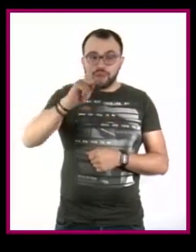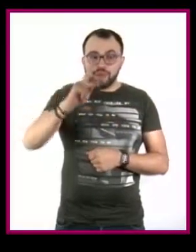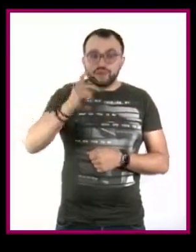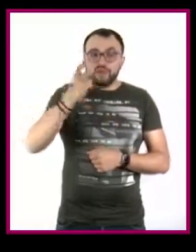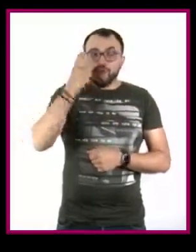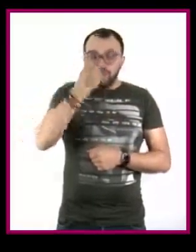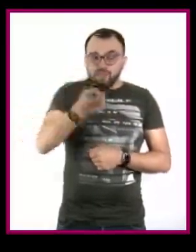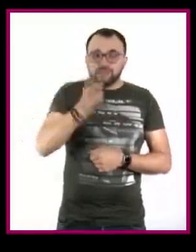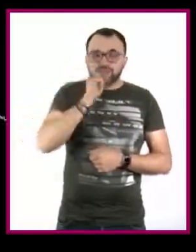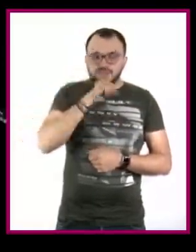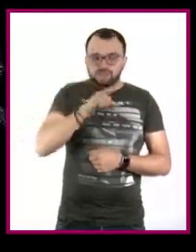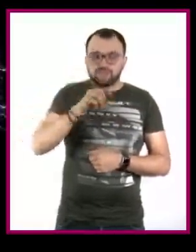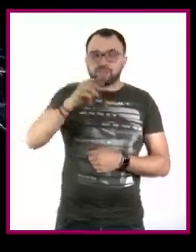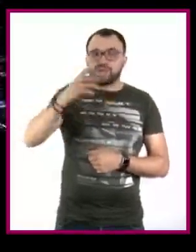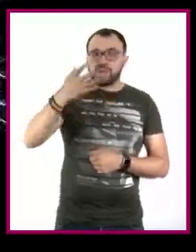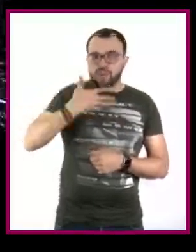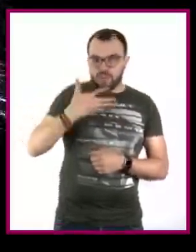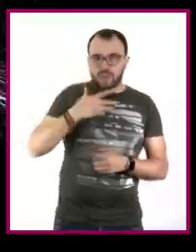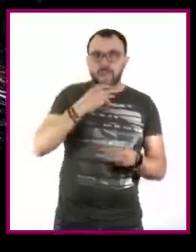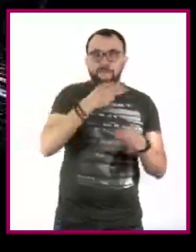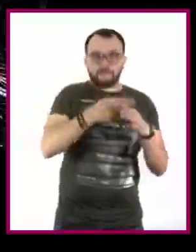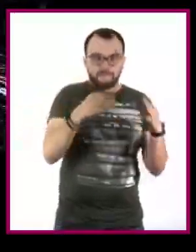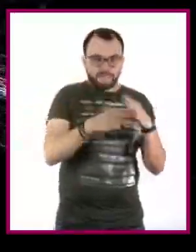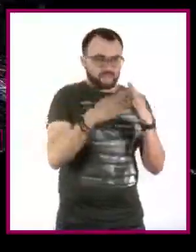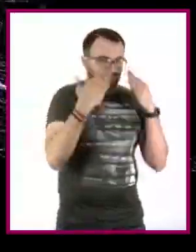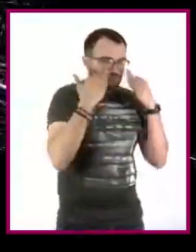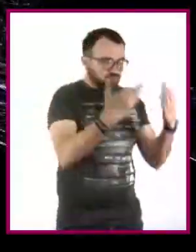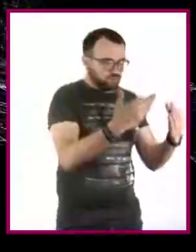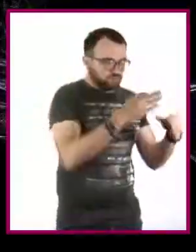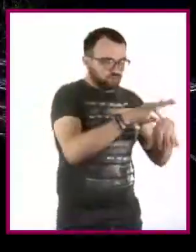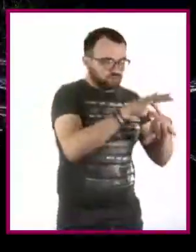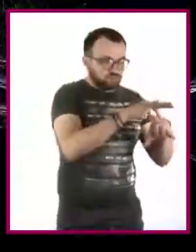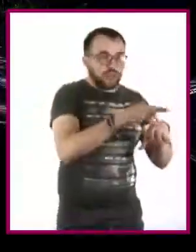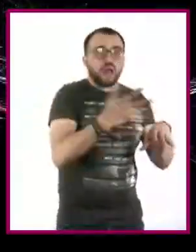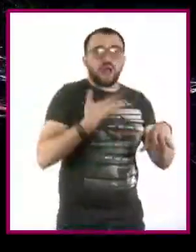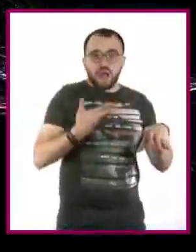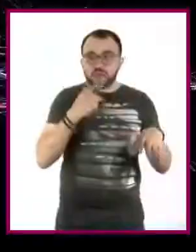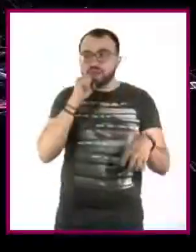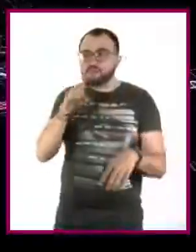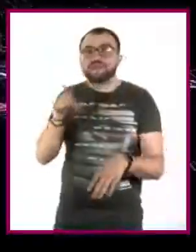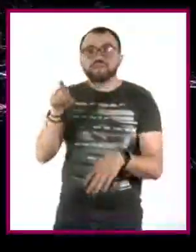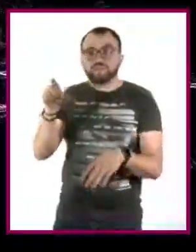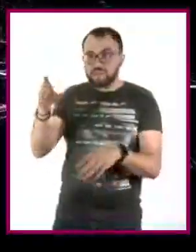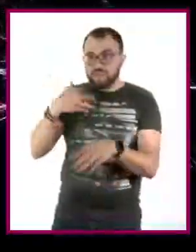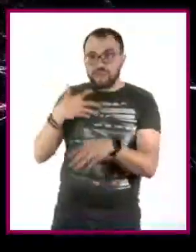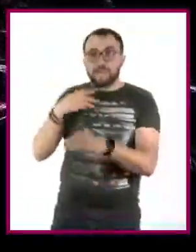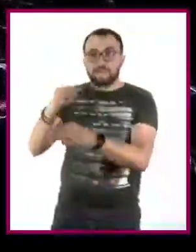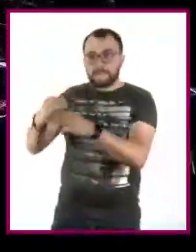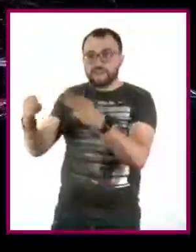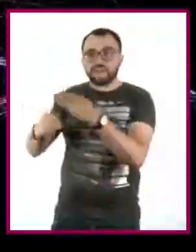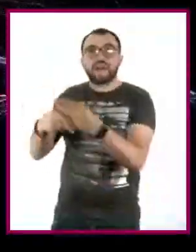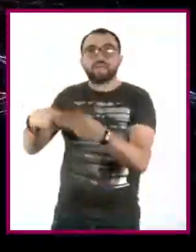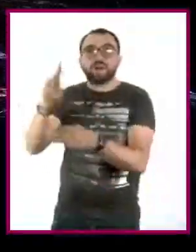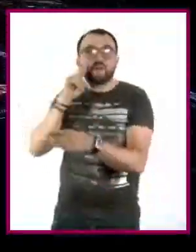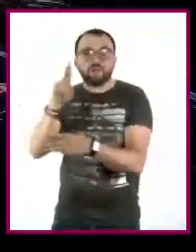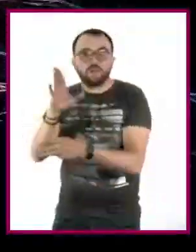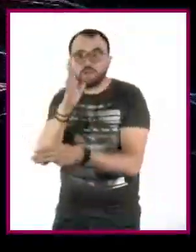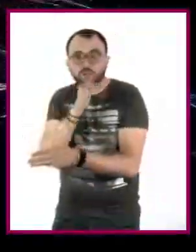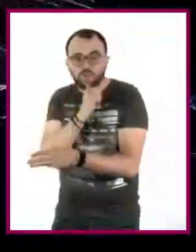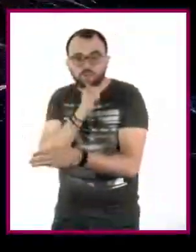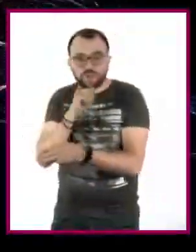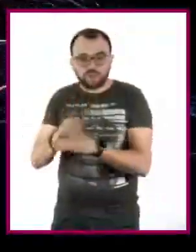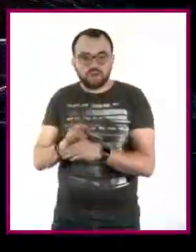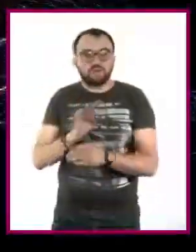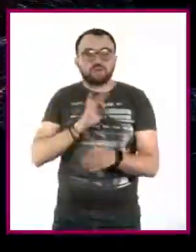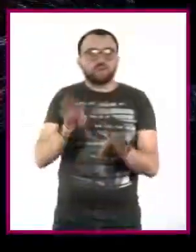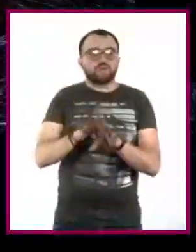así como materia y antimateria se aniquilan al contacto, así la materia oscura se podría componer de partículas que